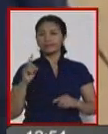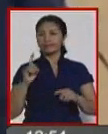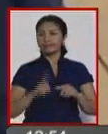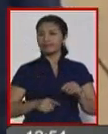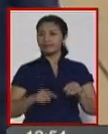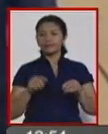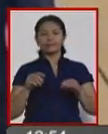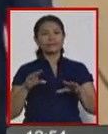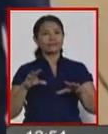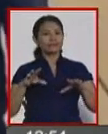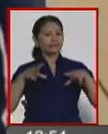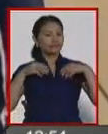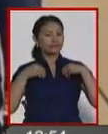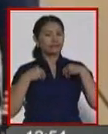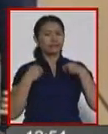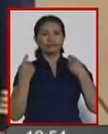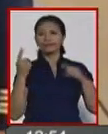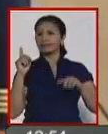podemos admitir, lo podemos